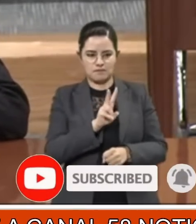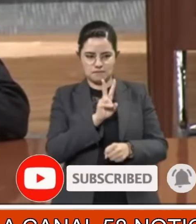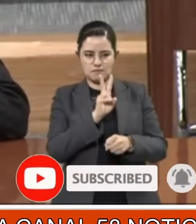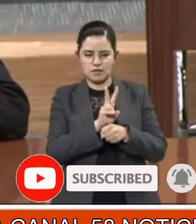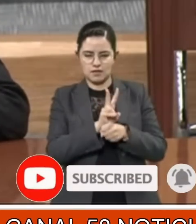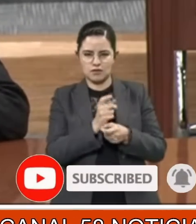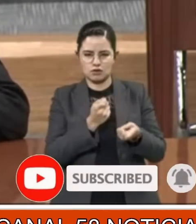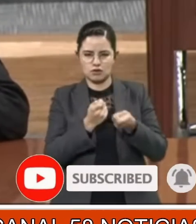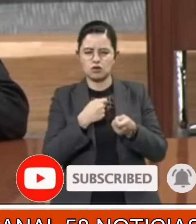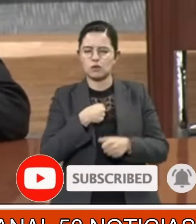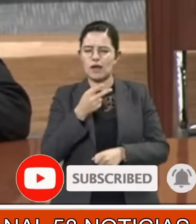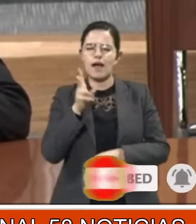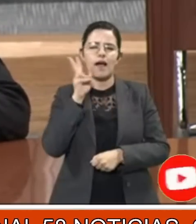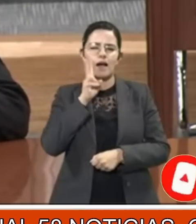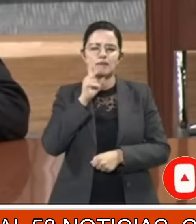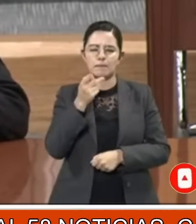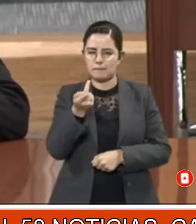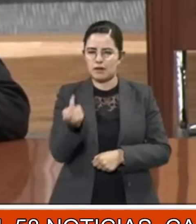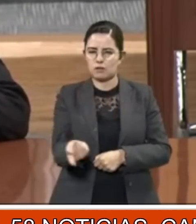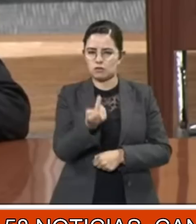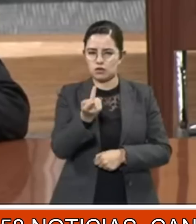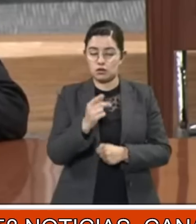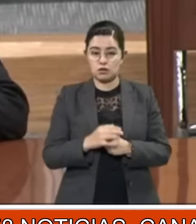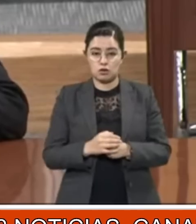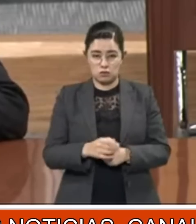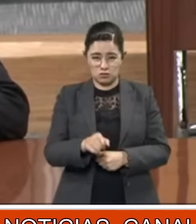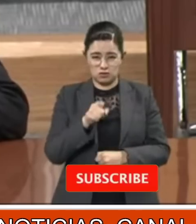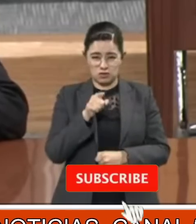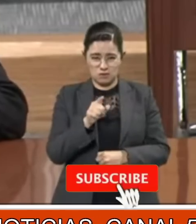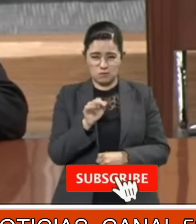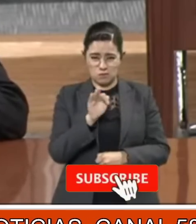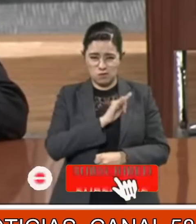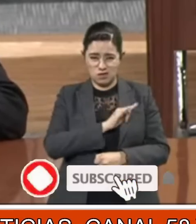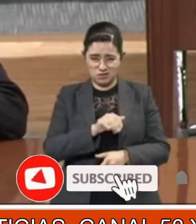gusto. Tiene la palabra la diputada Julieta.